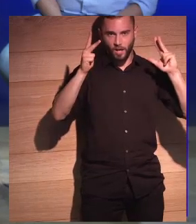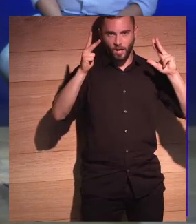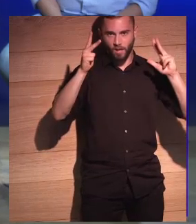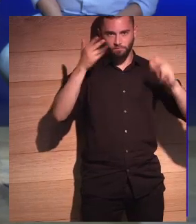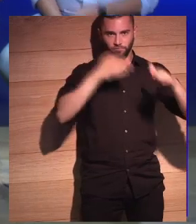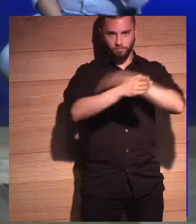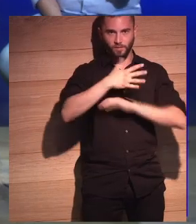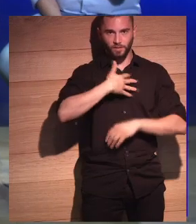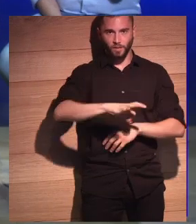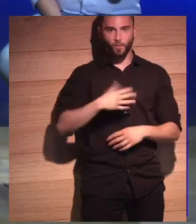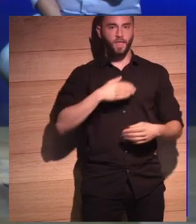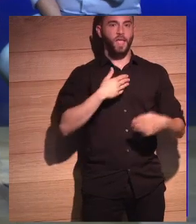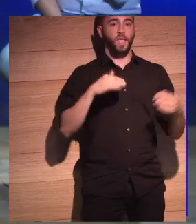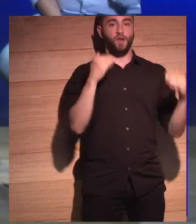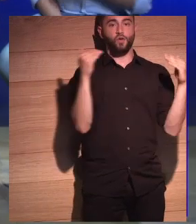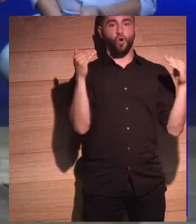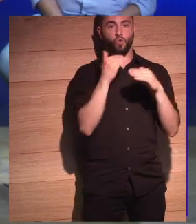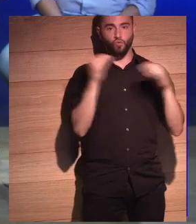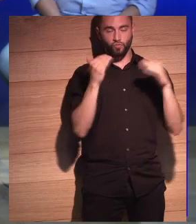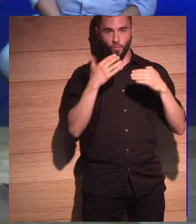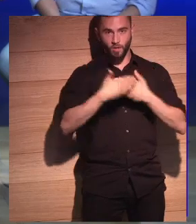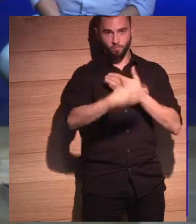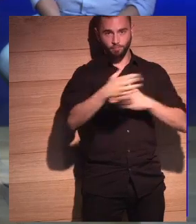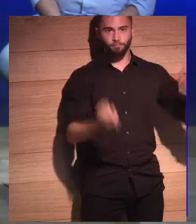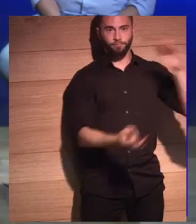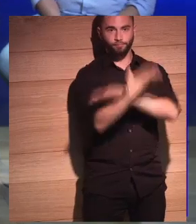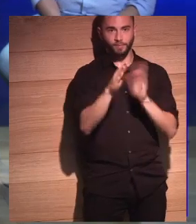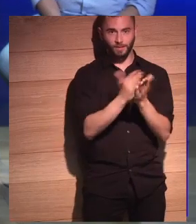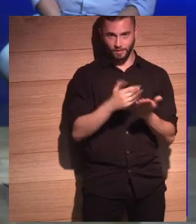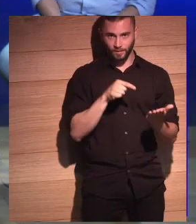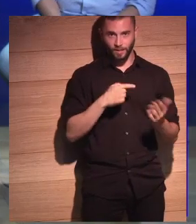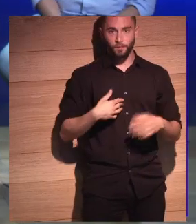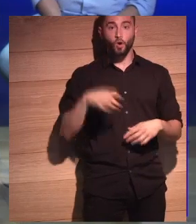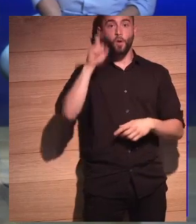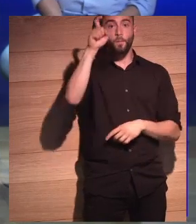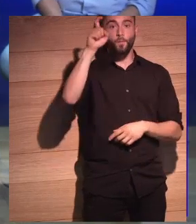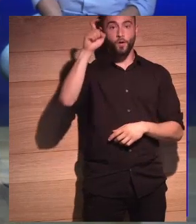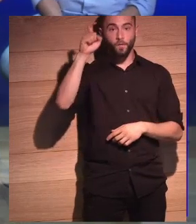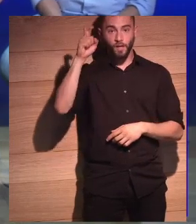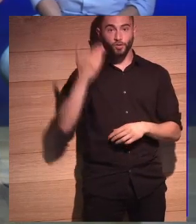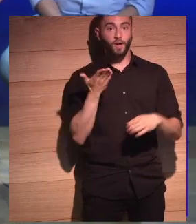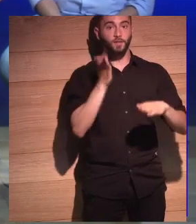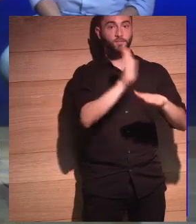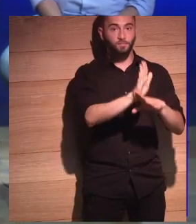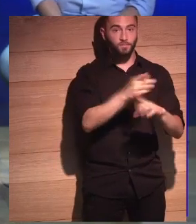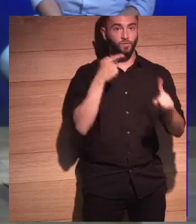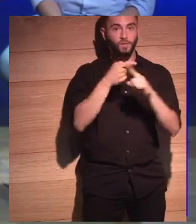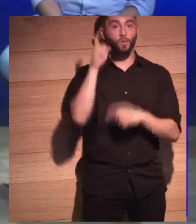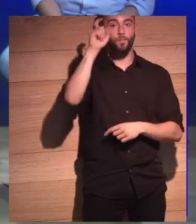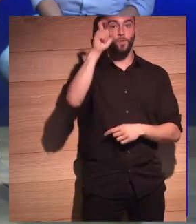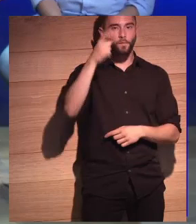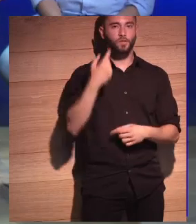en octubre, lo vamos a presentar en un congreso de profesores, solo profesores, por y para profesores, para que ellos lo